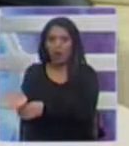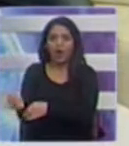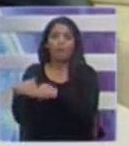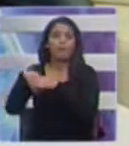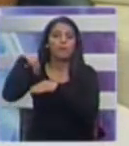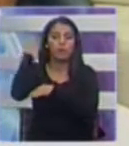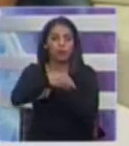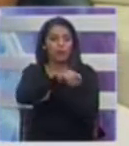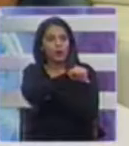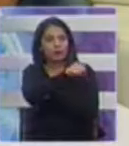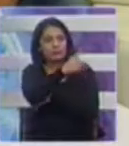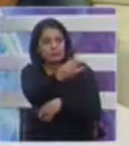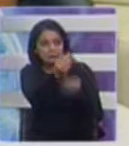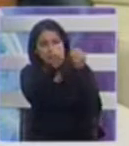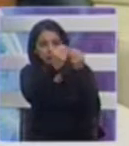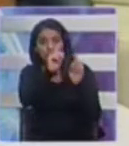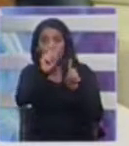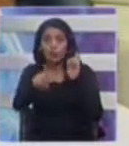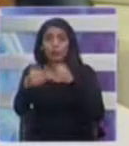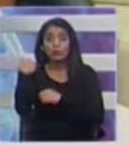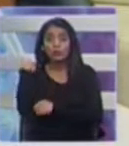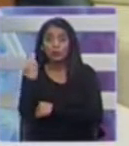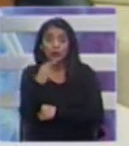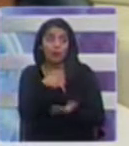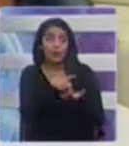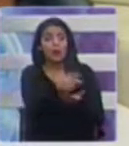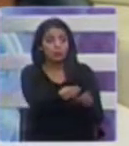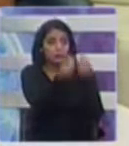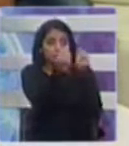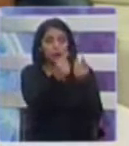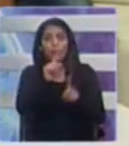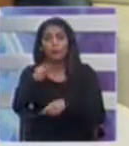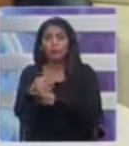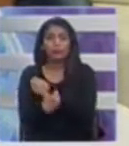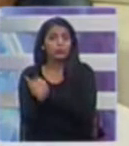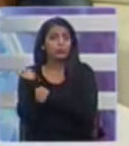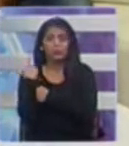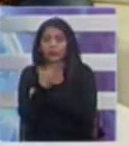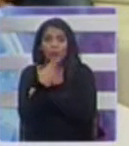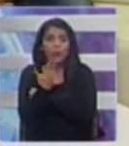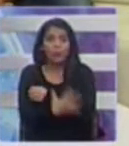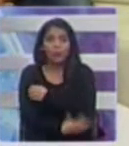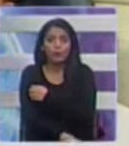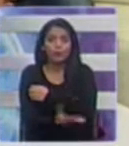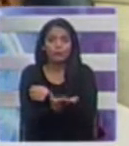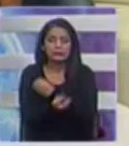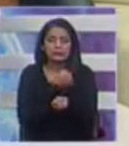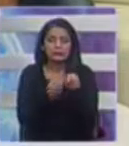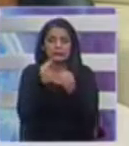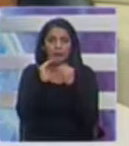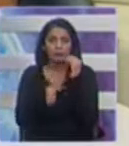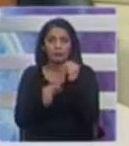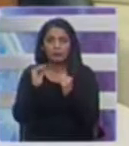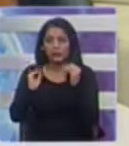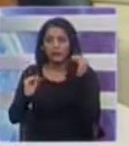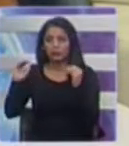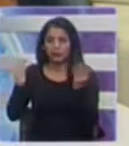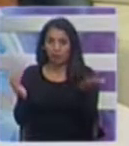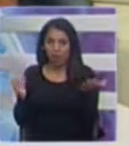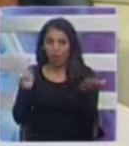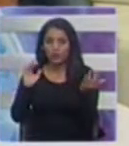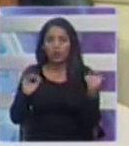3%. Hacer para los estudiantes universitarios que están por ingresar a la universidad, los estudiantes de colegio que están por ingresar